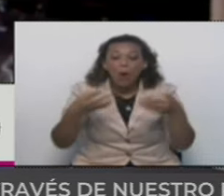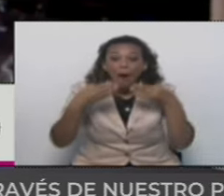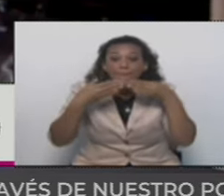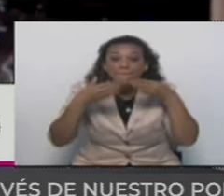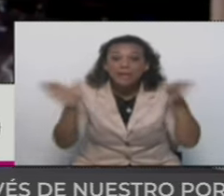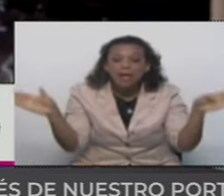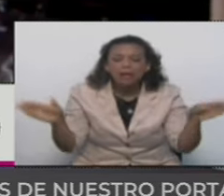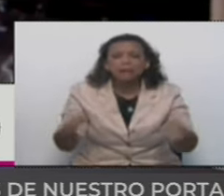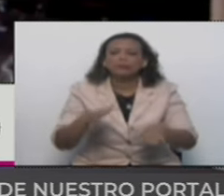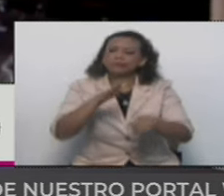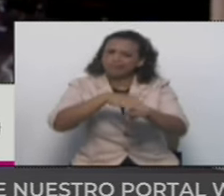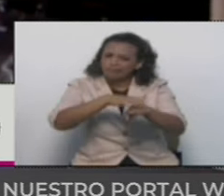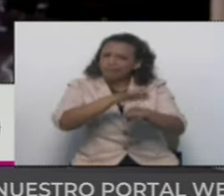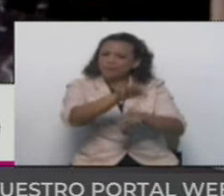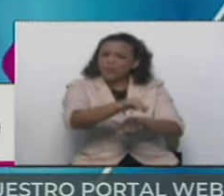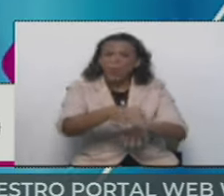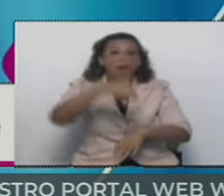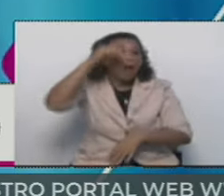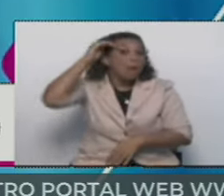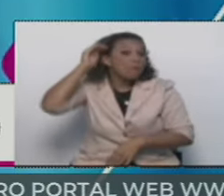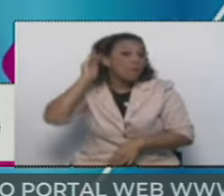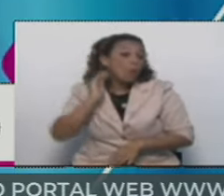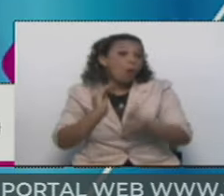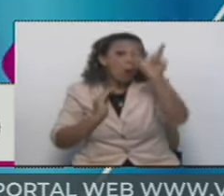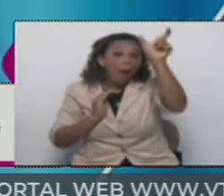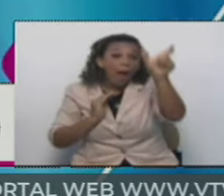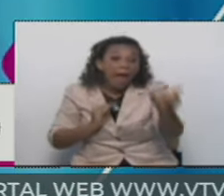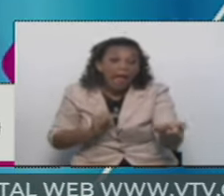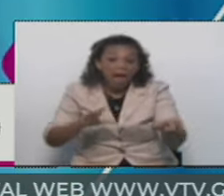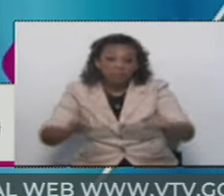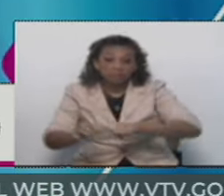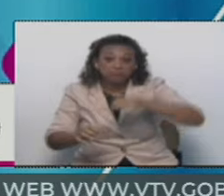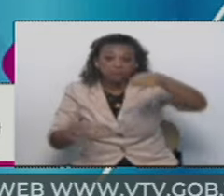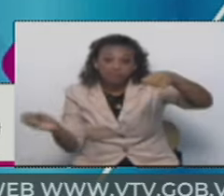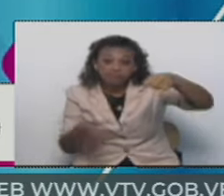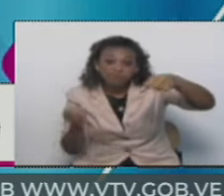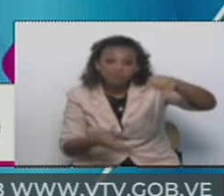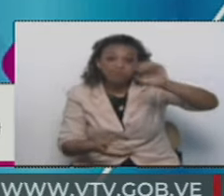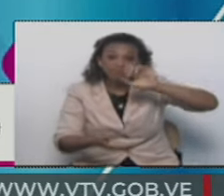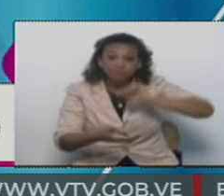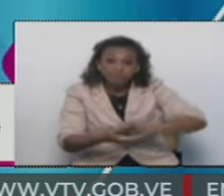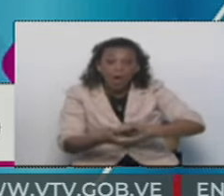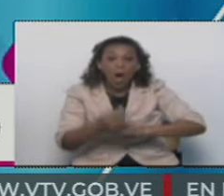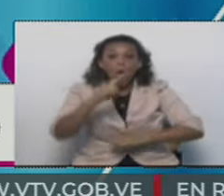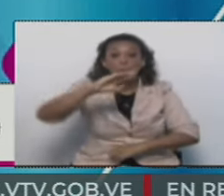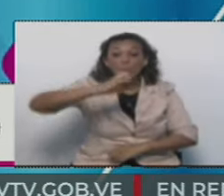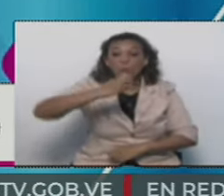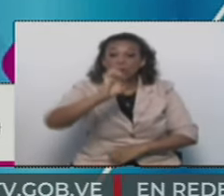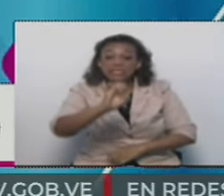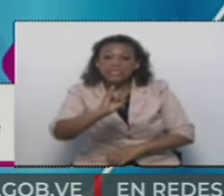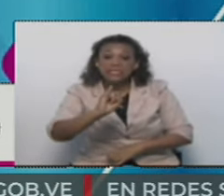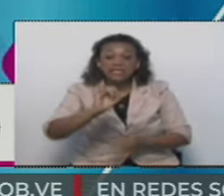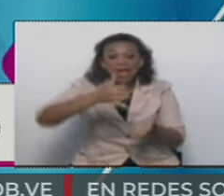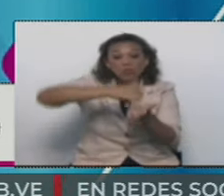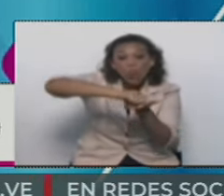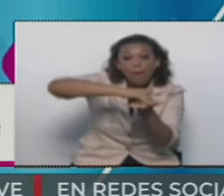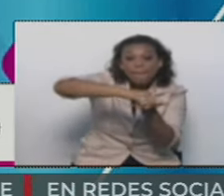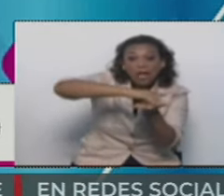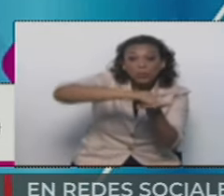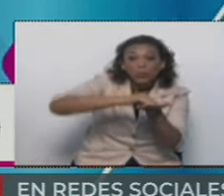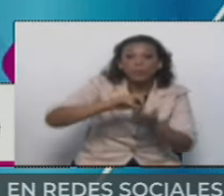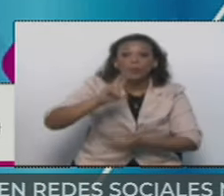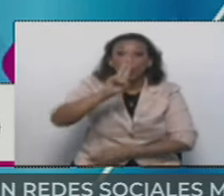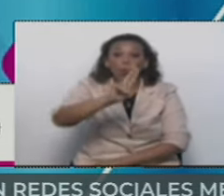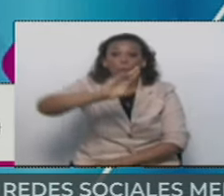dije, la Sayona le llegaron maletas marca Gucci de Nueva York.